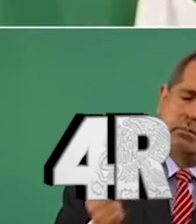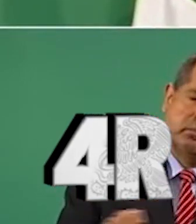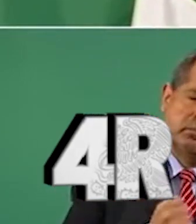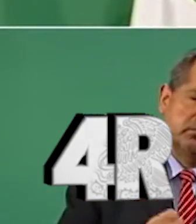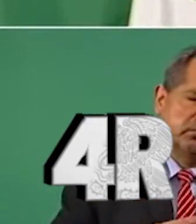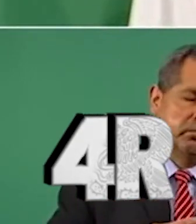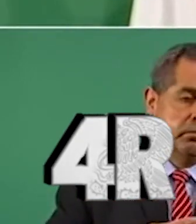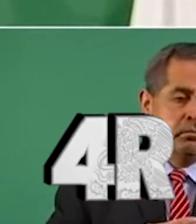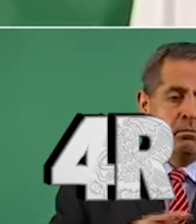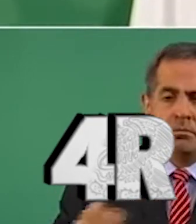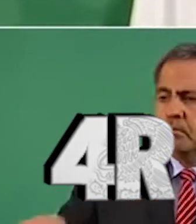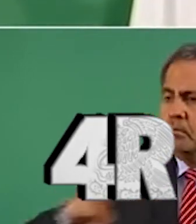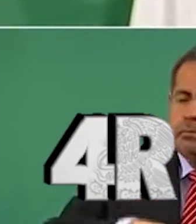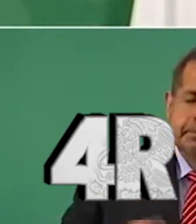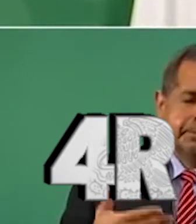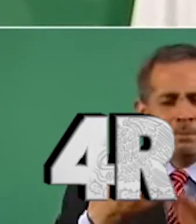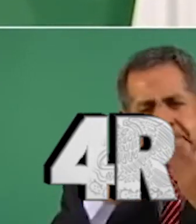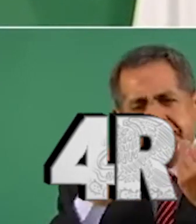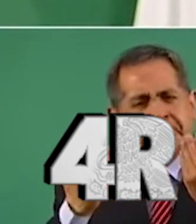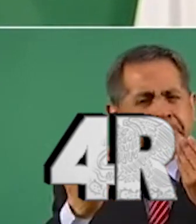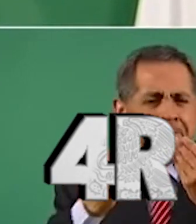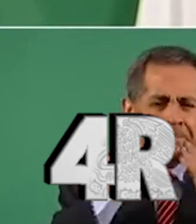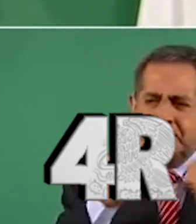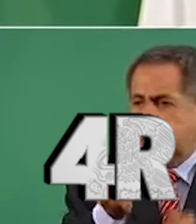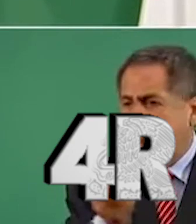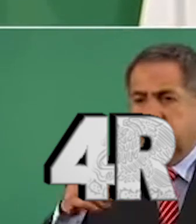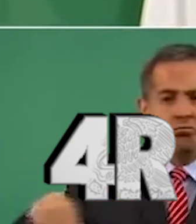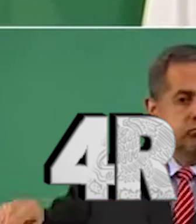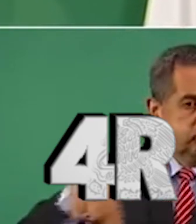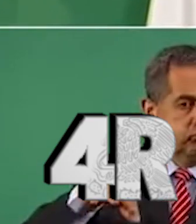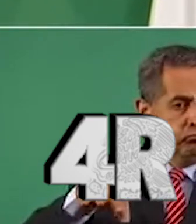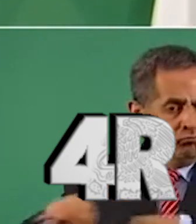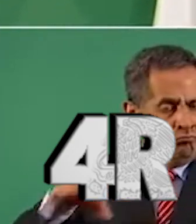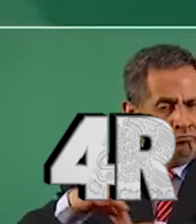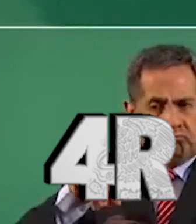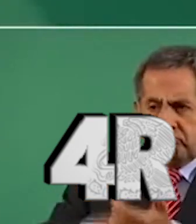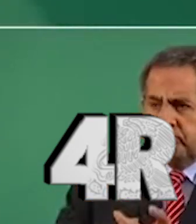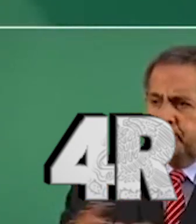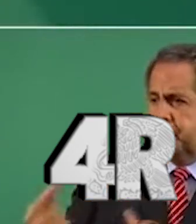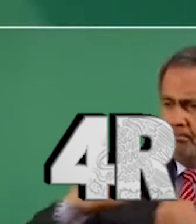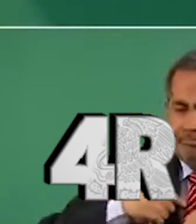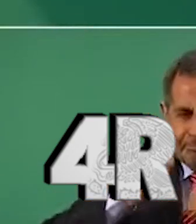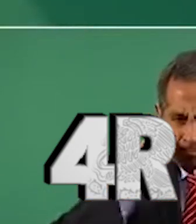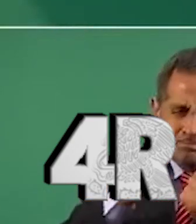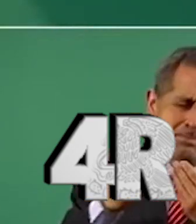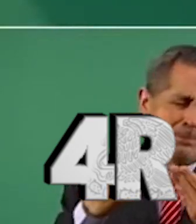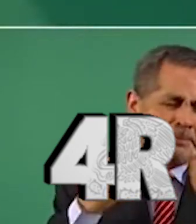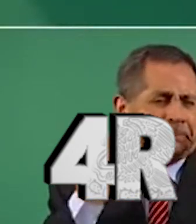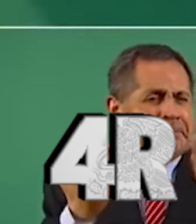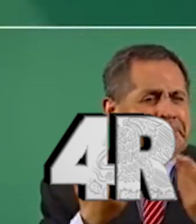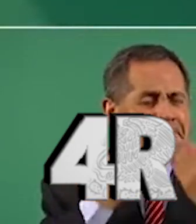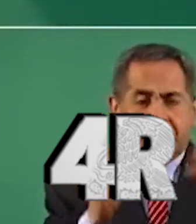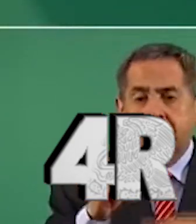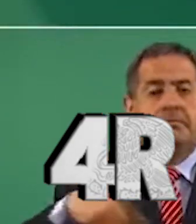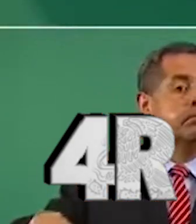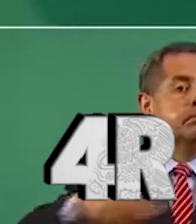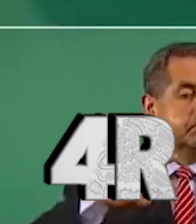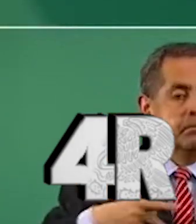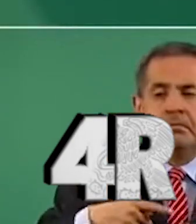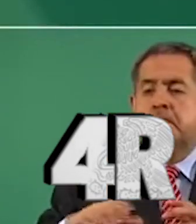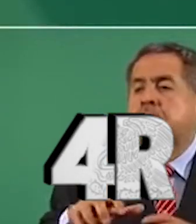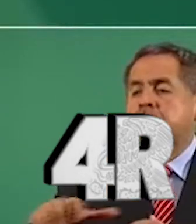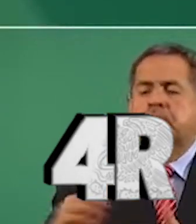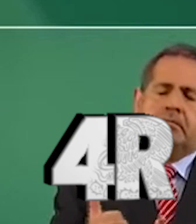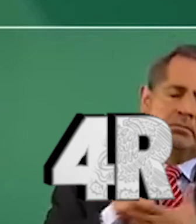de contar con la simpatía de muchos trabajadores de la salud y de mucha gente del pueblo. Entonces, sí me